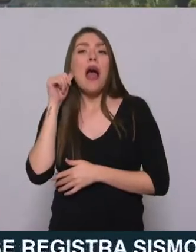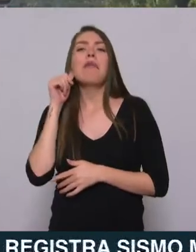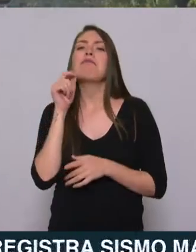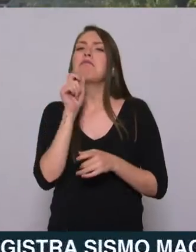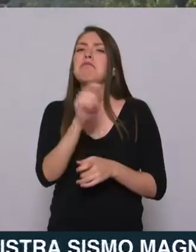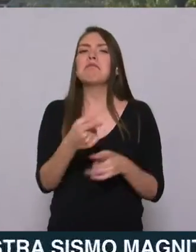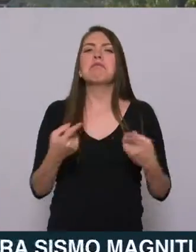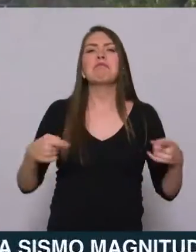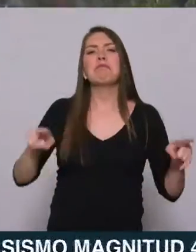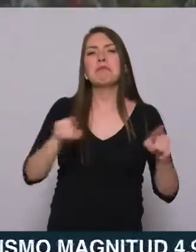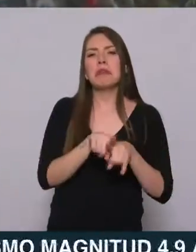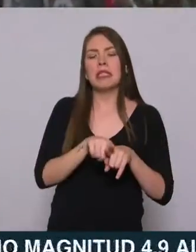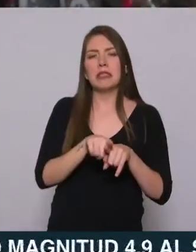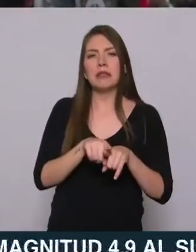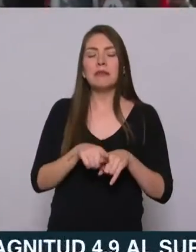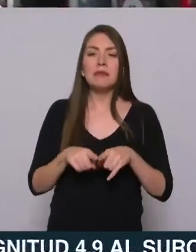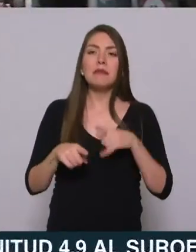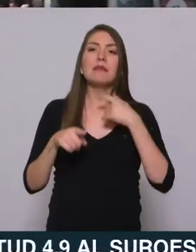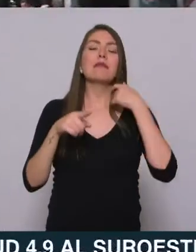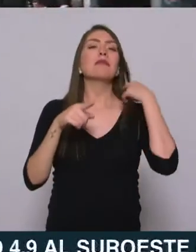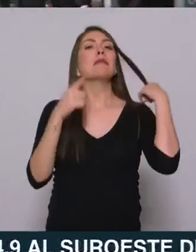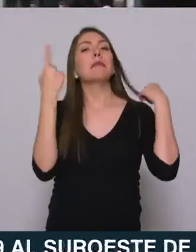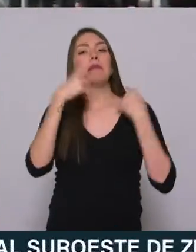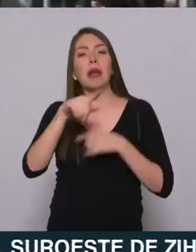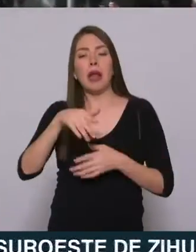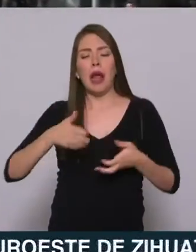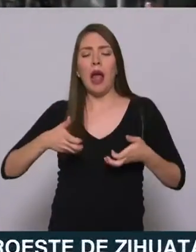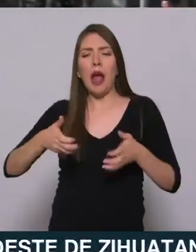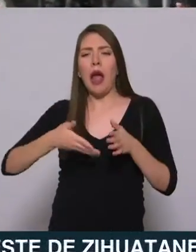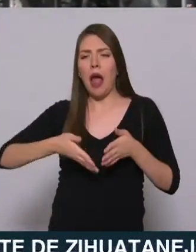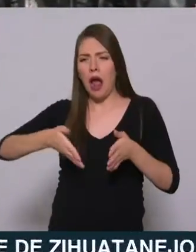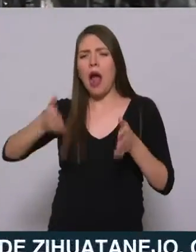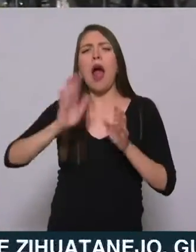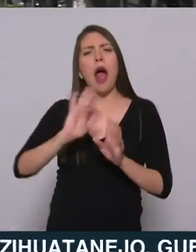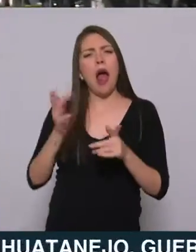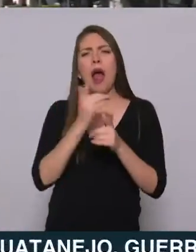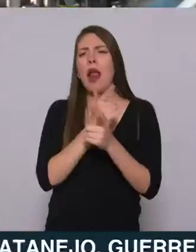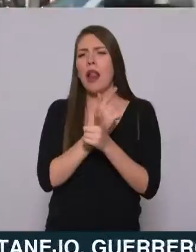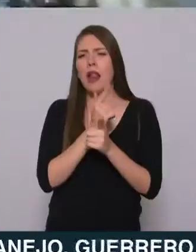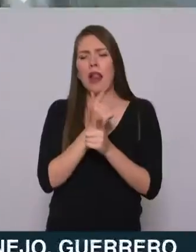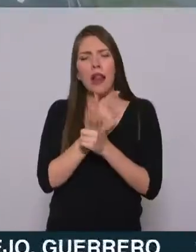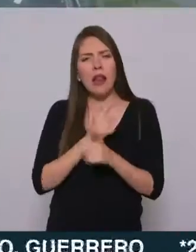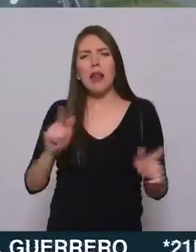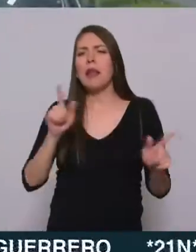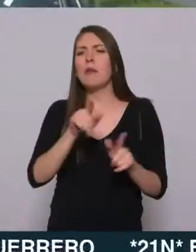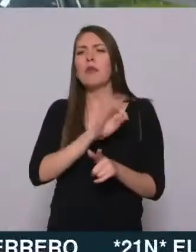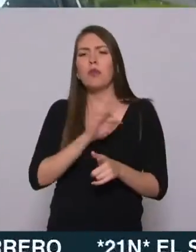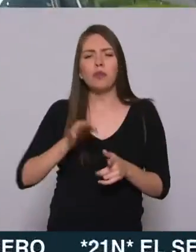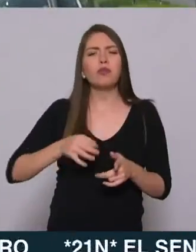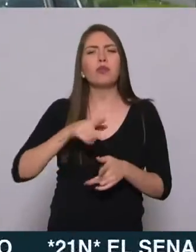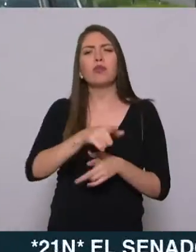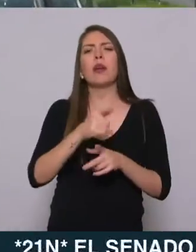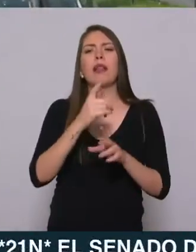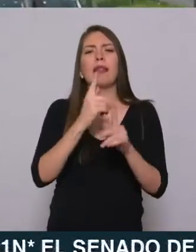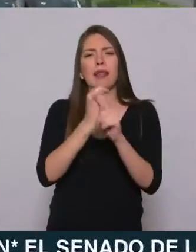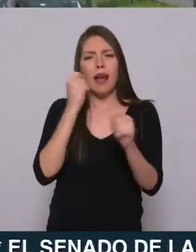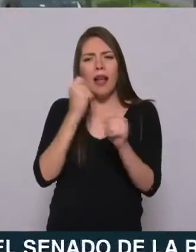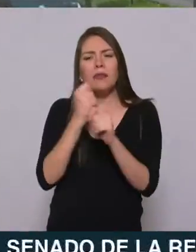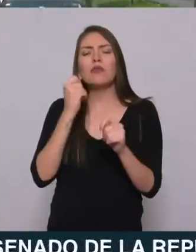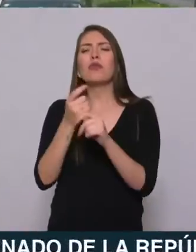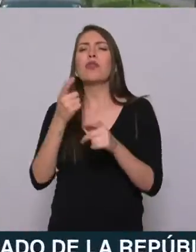mismas condiciones. Sin embargo, las vialidades quedaron listas para el tránsito de peatones, ciclistas y transporte público o